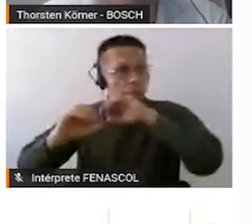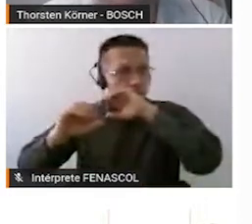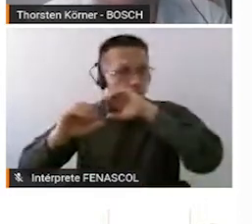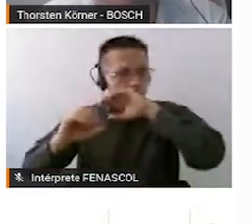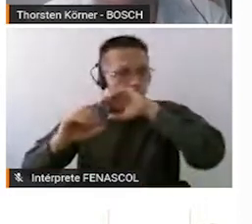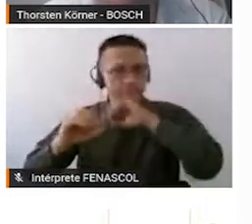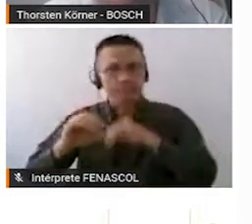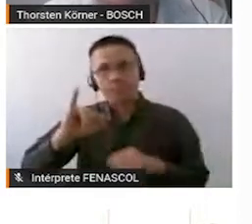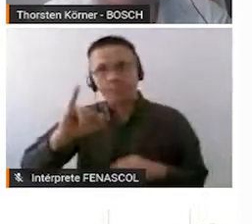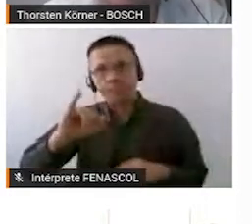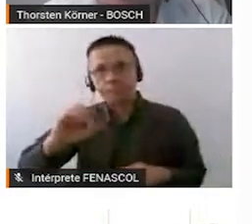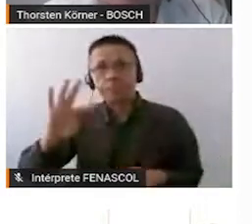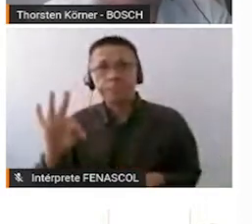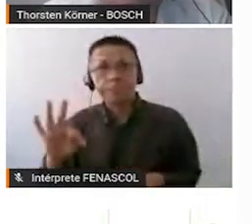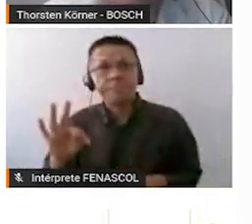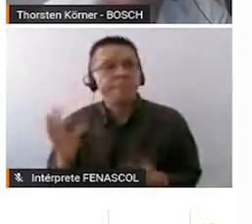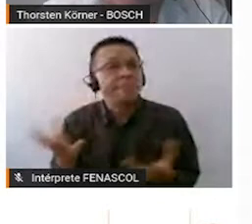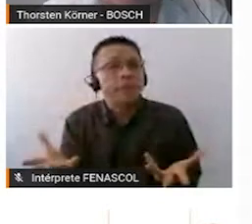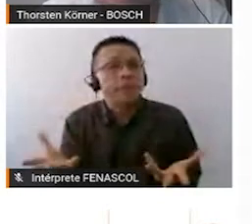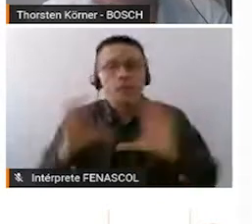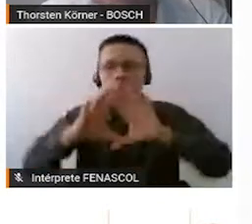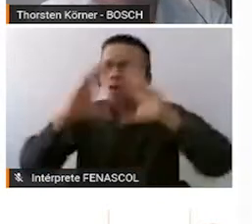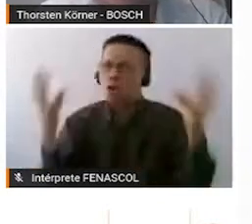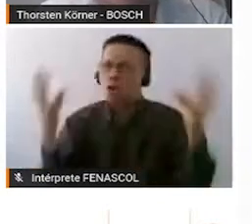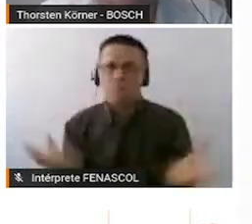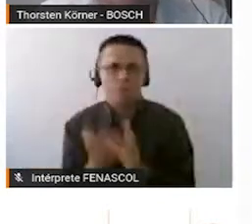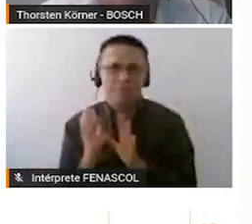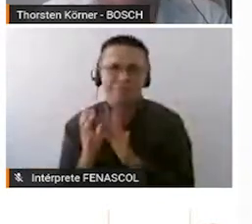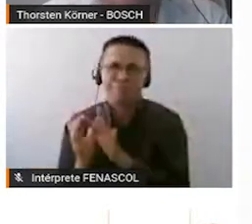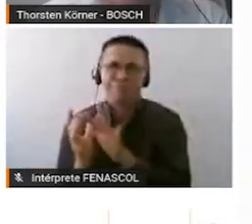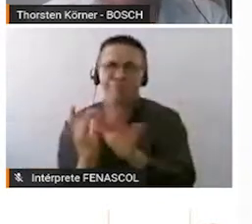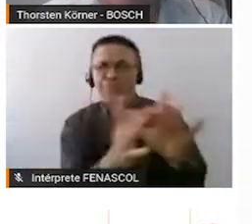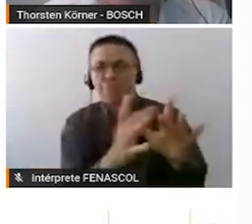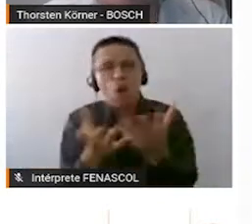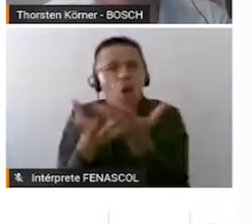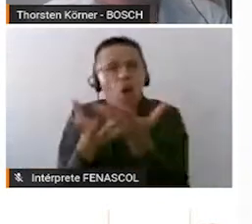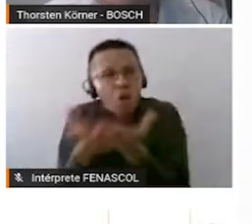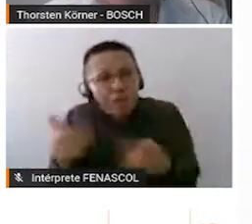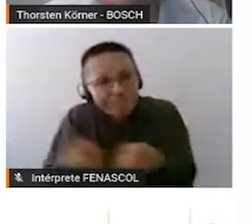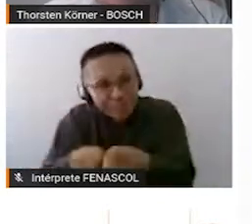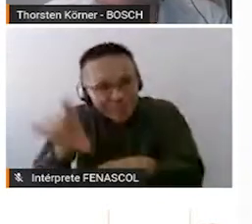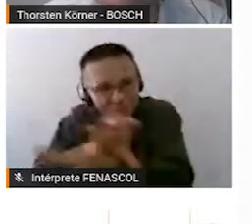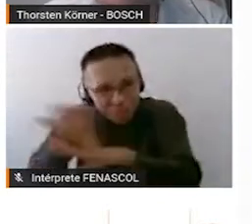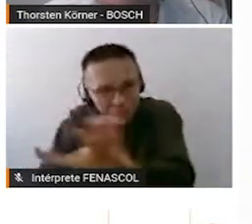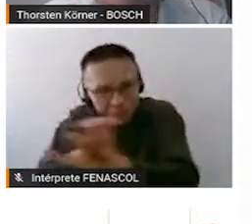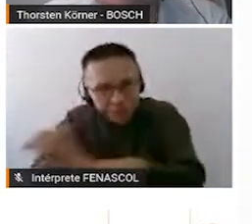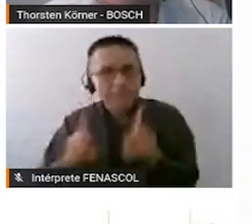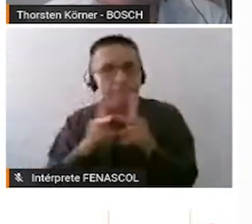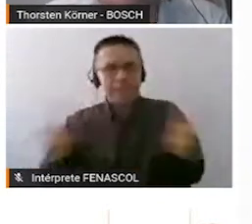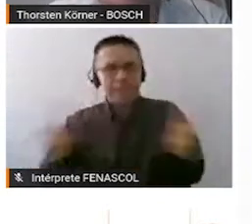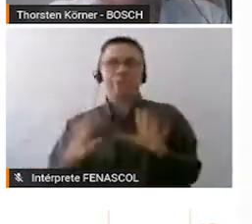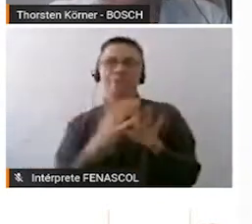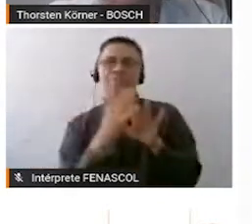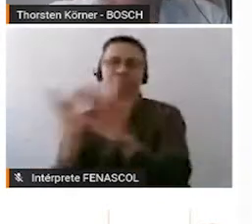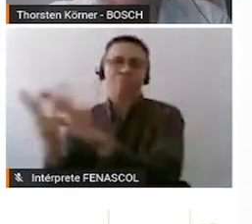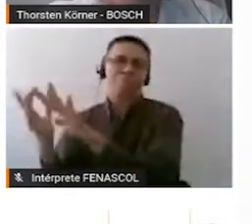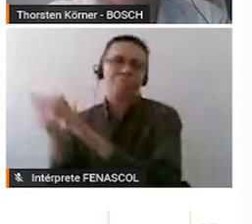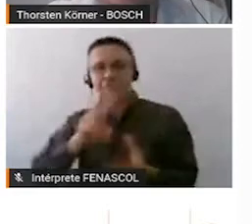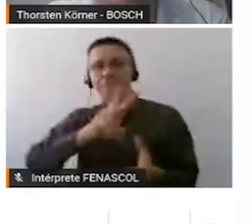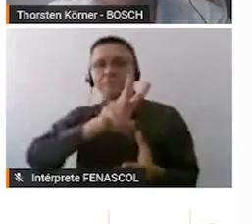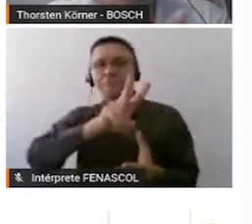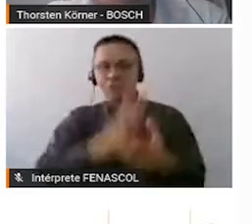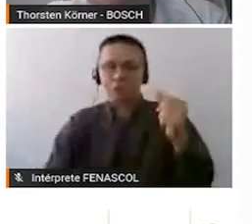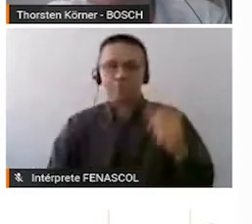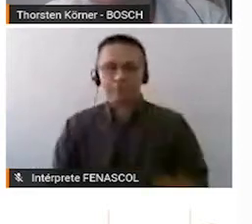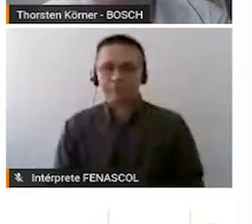una interconexión mundial, global, de objetos, sino también de las personas. Esa es